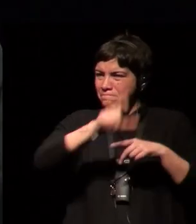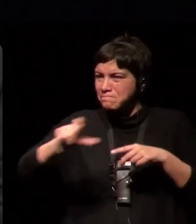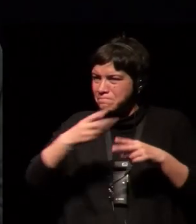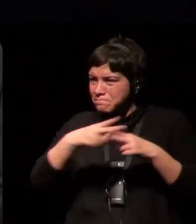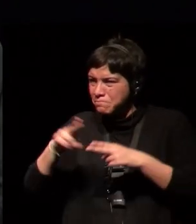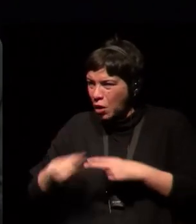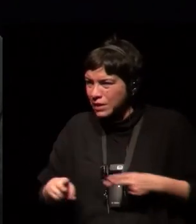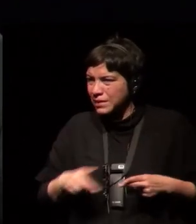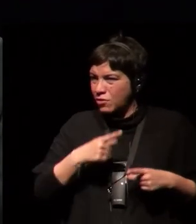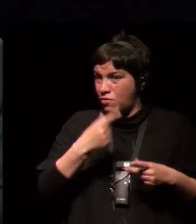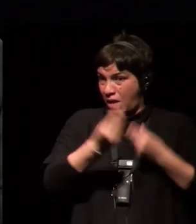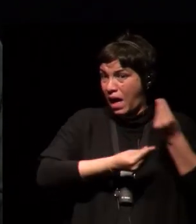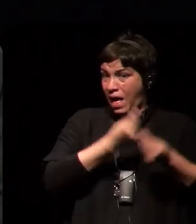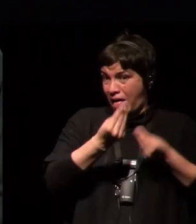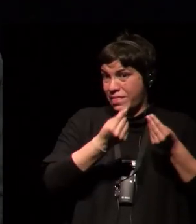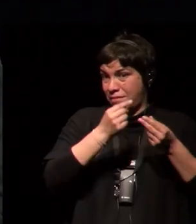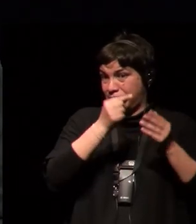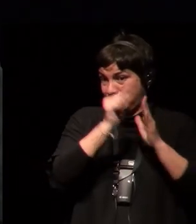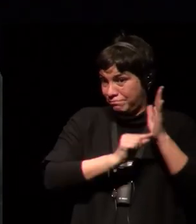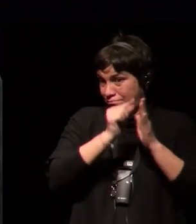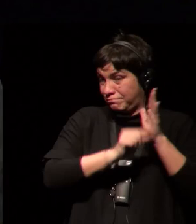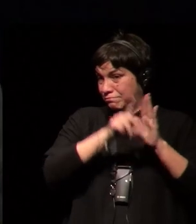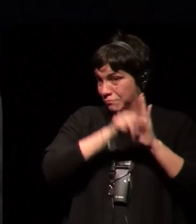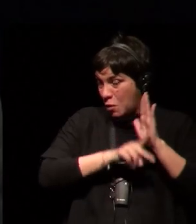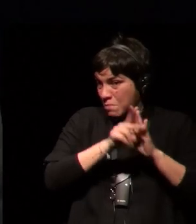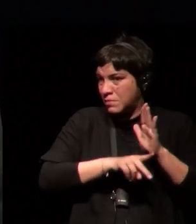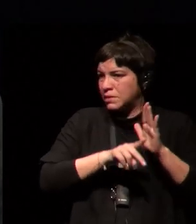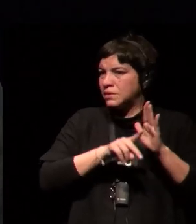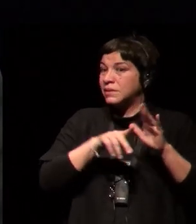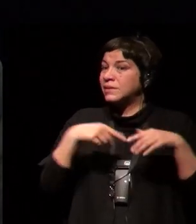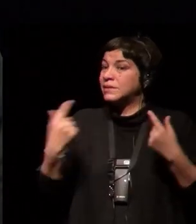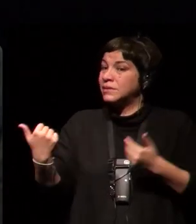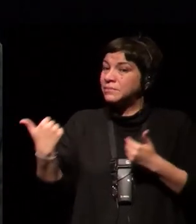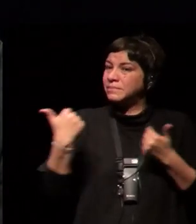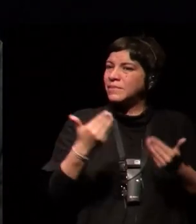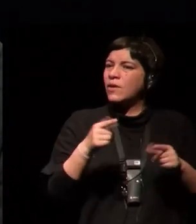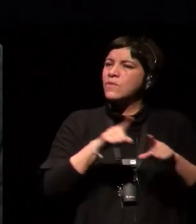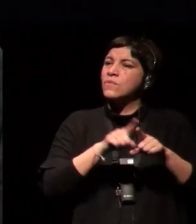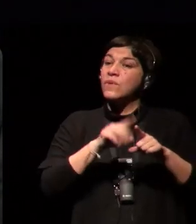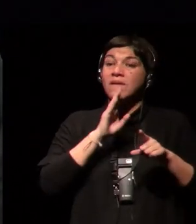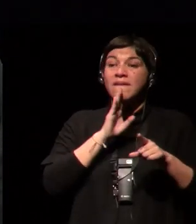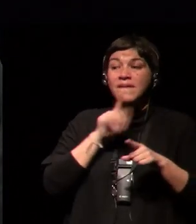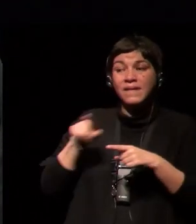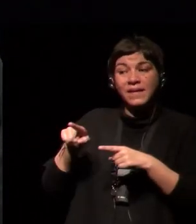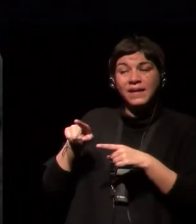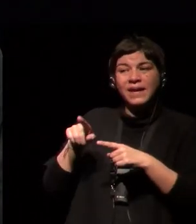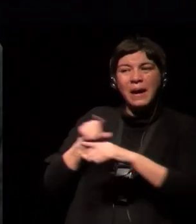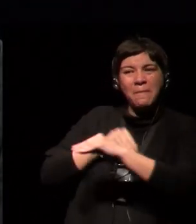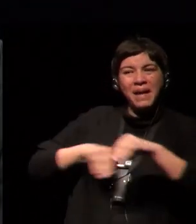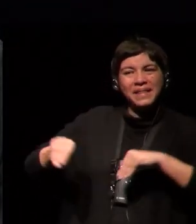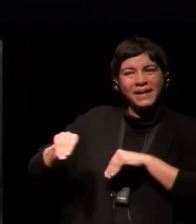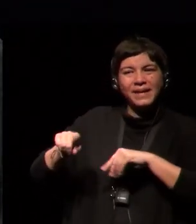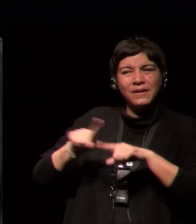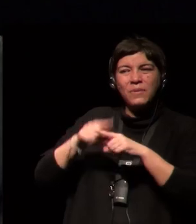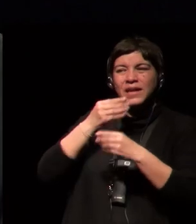políticas y que van a permitir que estos políticos puedan, a través de esa historia empática, modificar las políticas. Y así